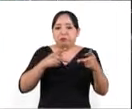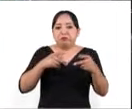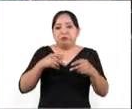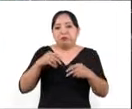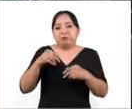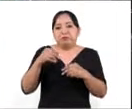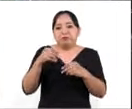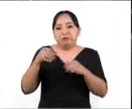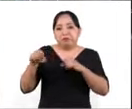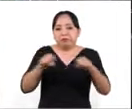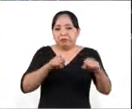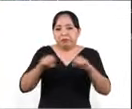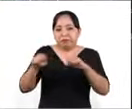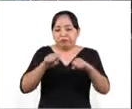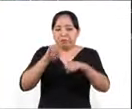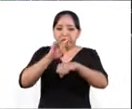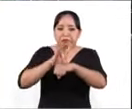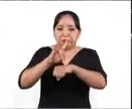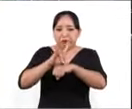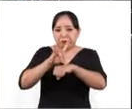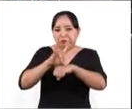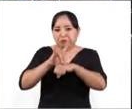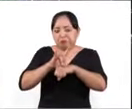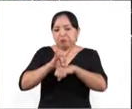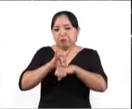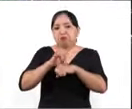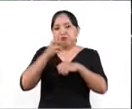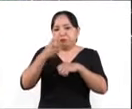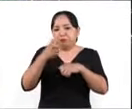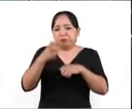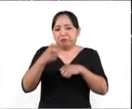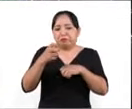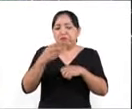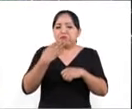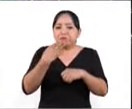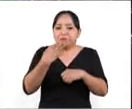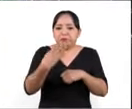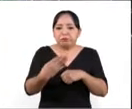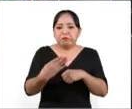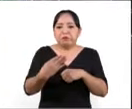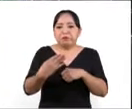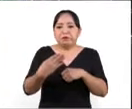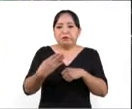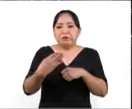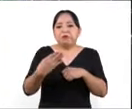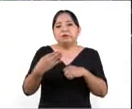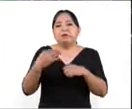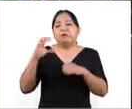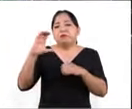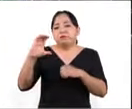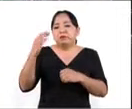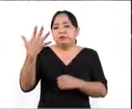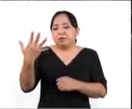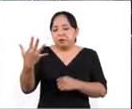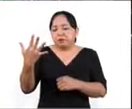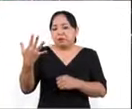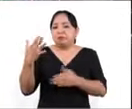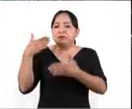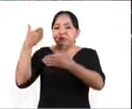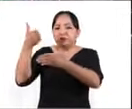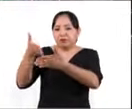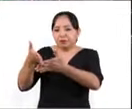Respecto al simulacro, todo actuó adecuadamente. Llegamos al C5 y a los 15 minutos